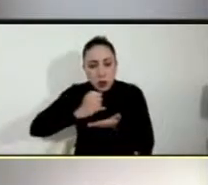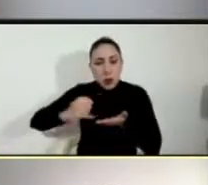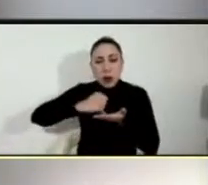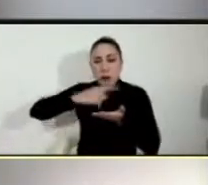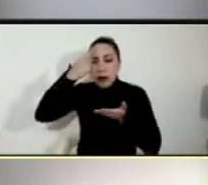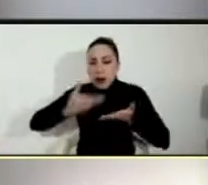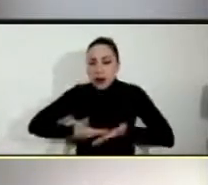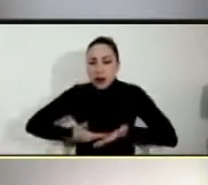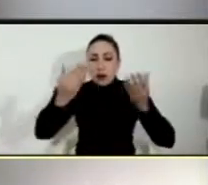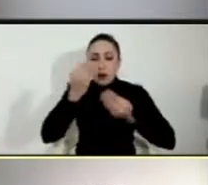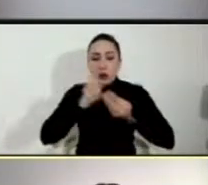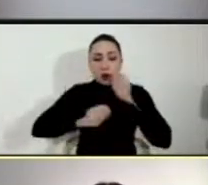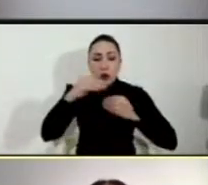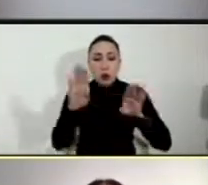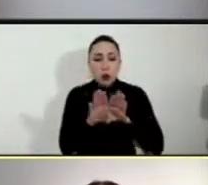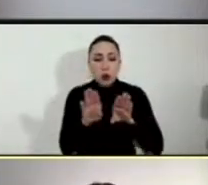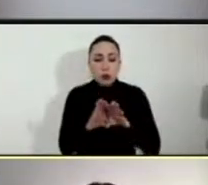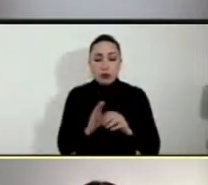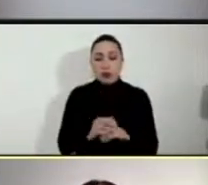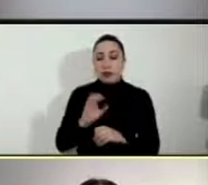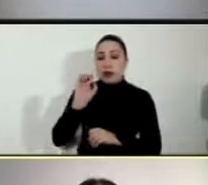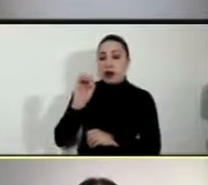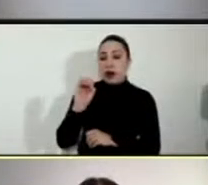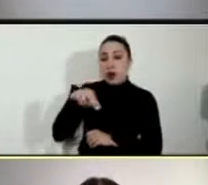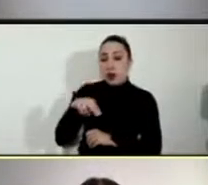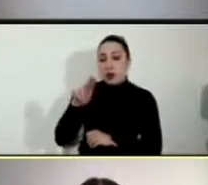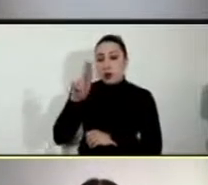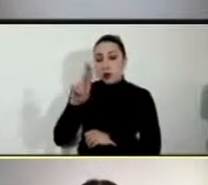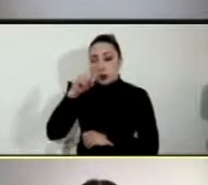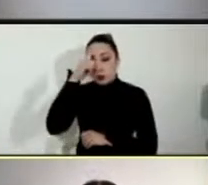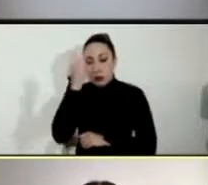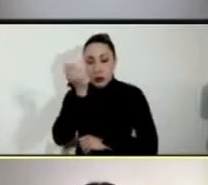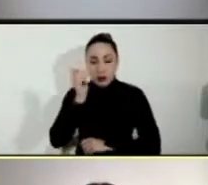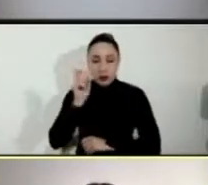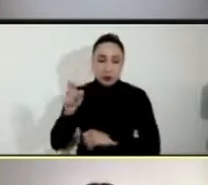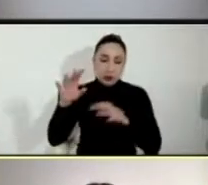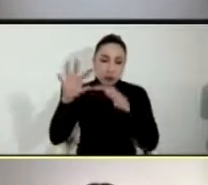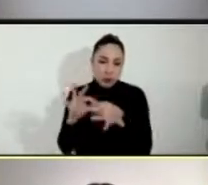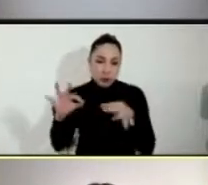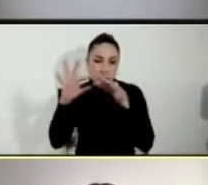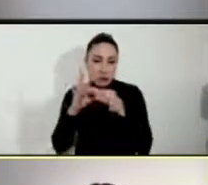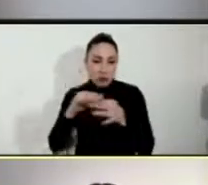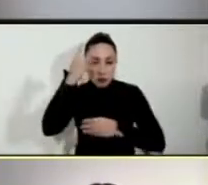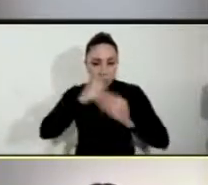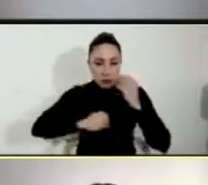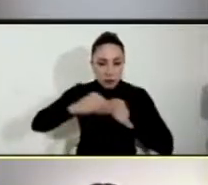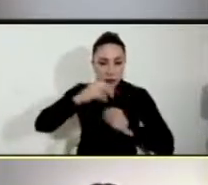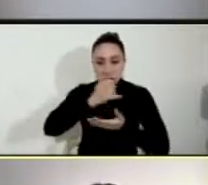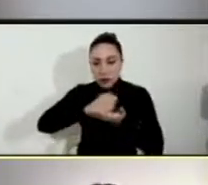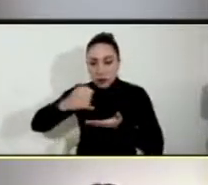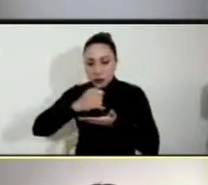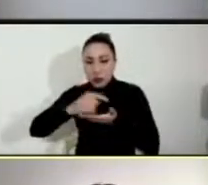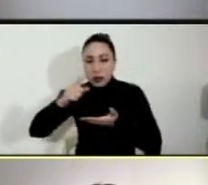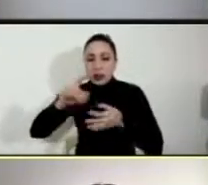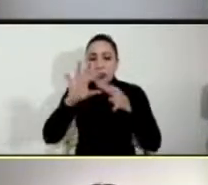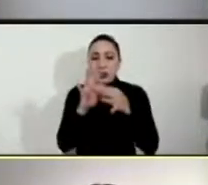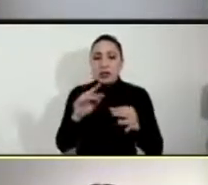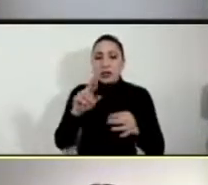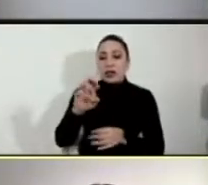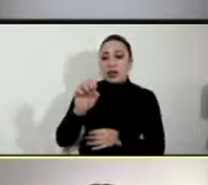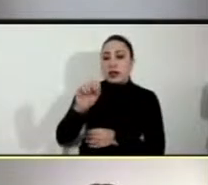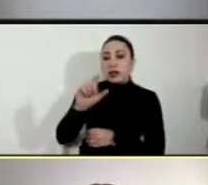La Organización de las Naciones Unidas para la Alimentación y la Agricultura define la resiliencia como la capacidad de